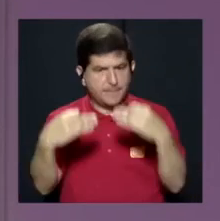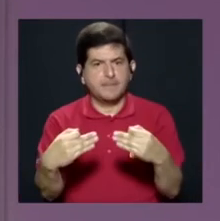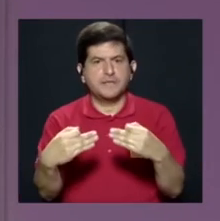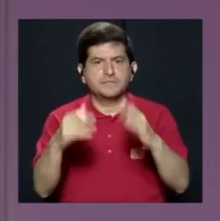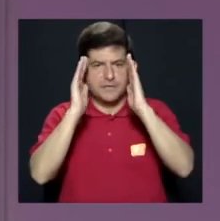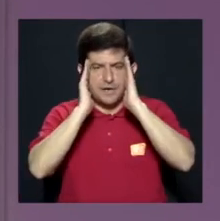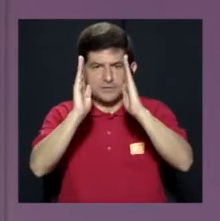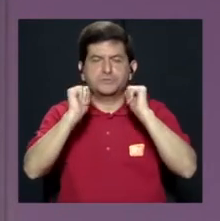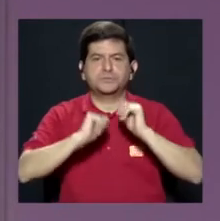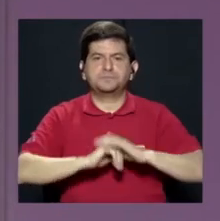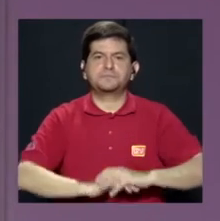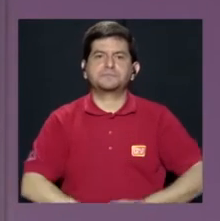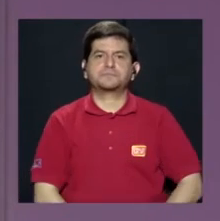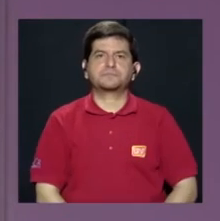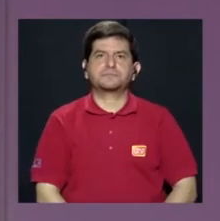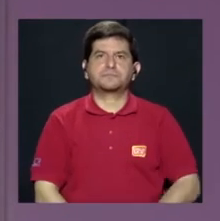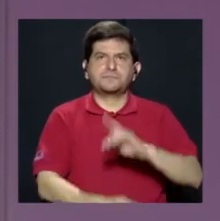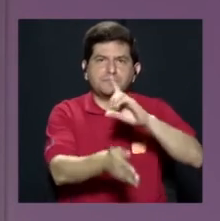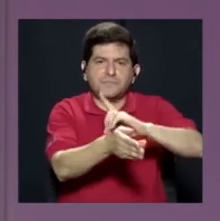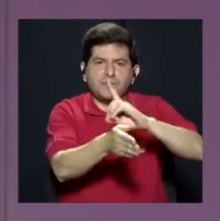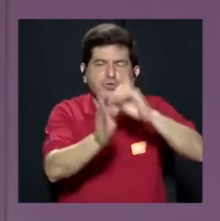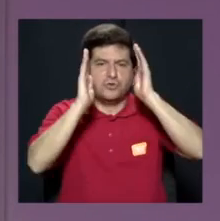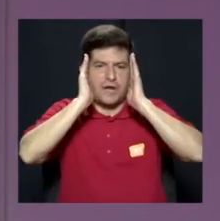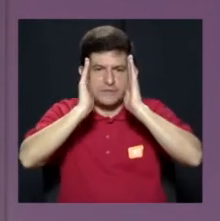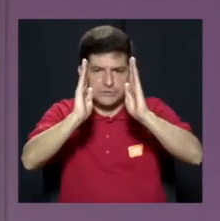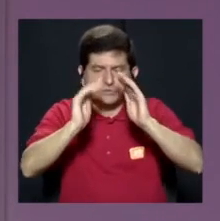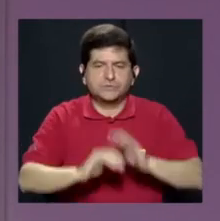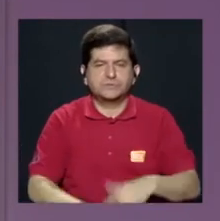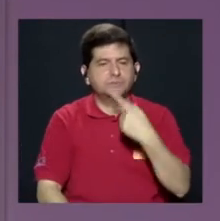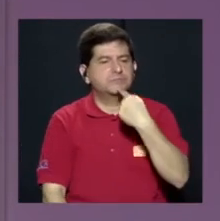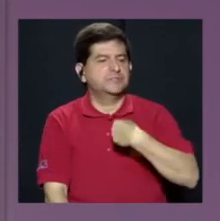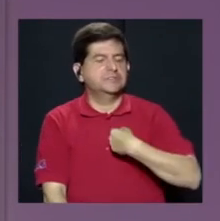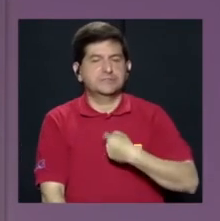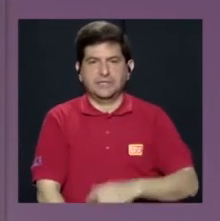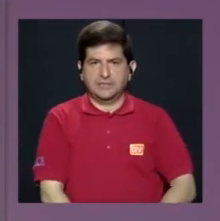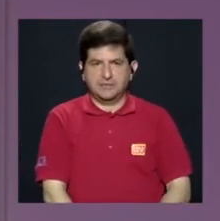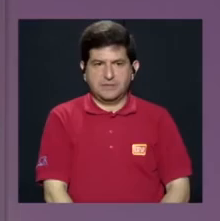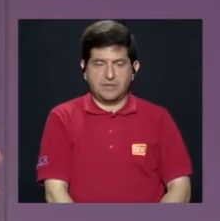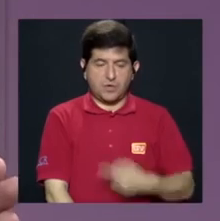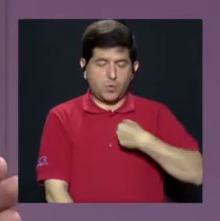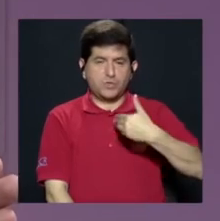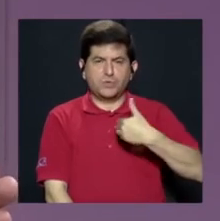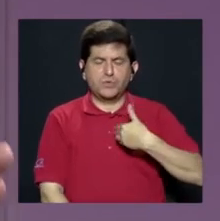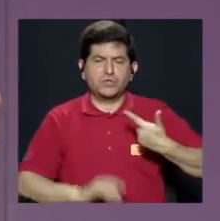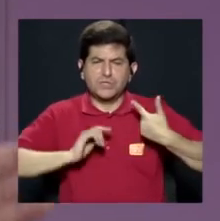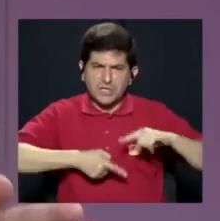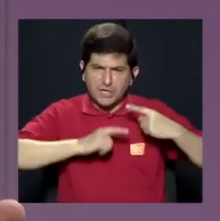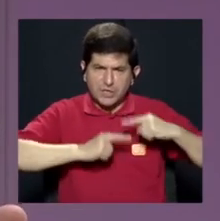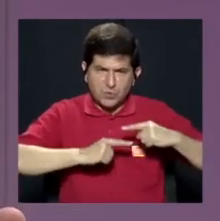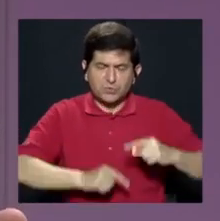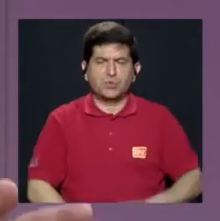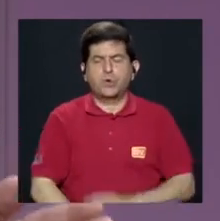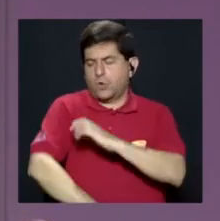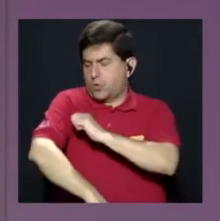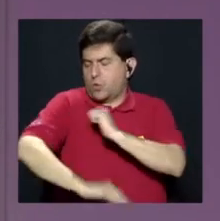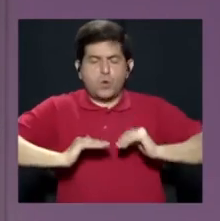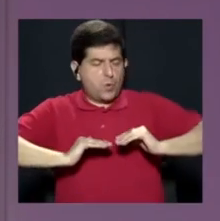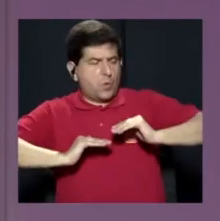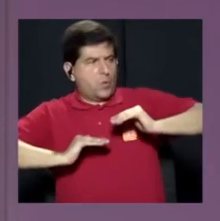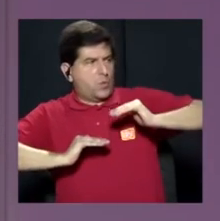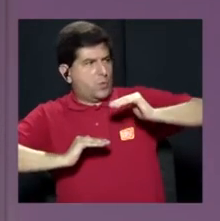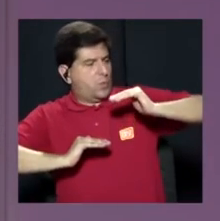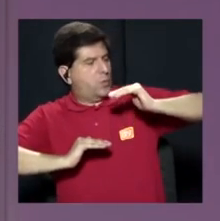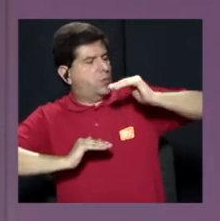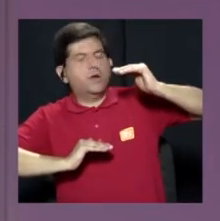pues atenderme, y la médico que me atendió me dijo, cuando uno tiene un dolor muy fuerte, se le sube la presión,